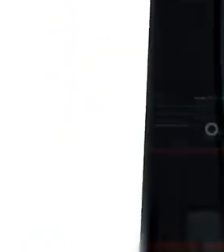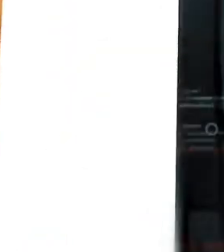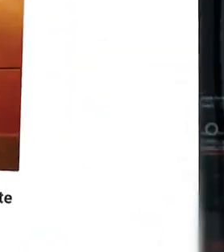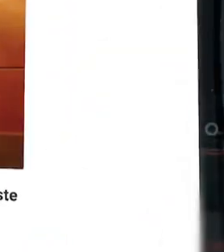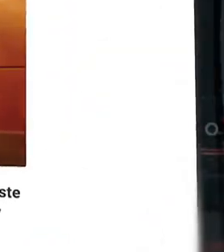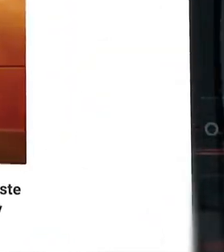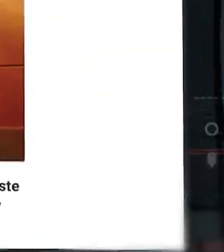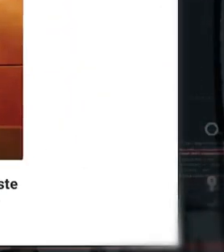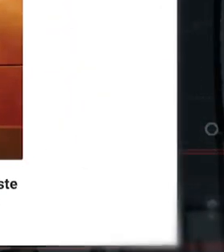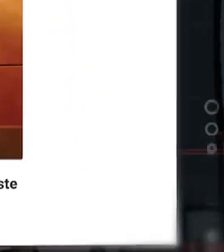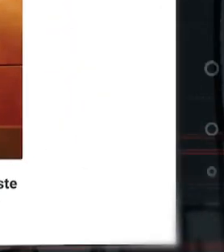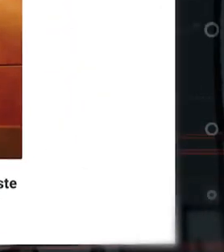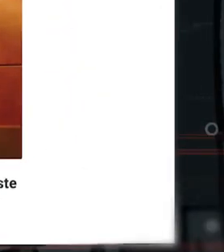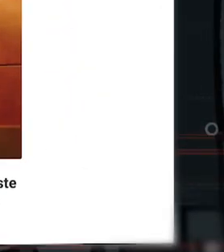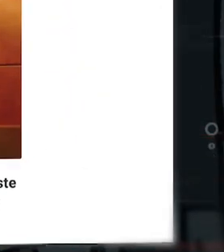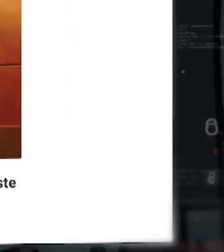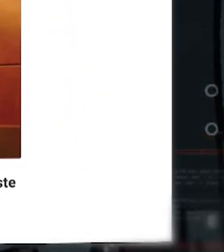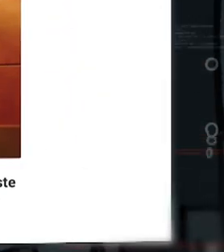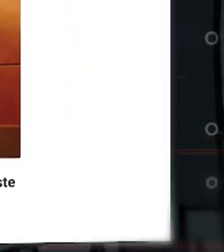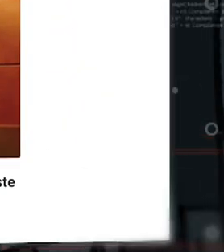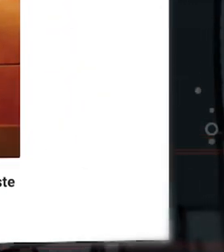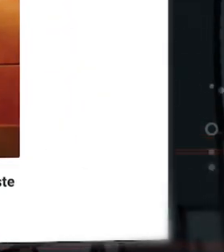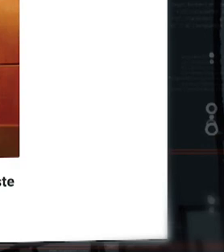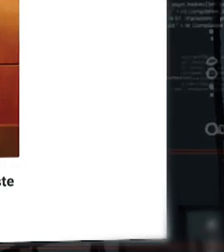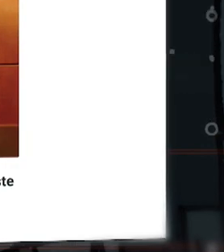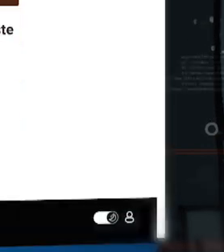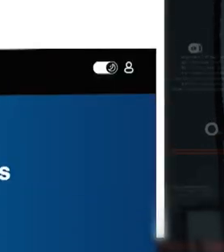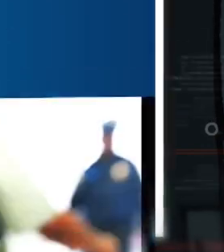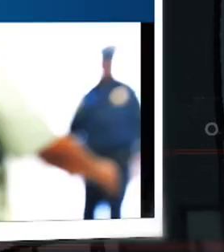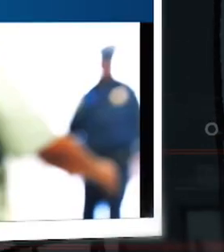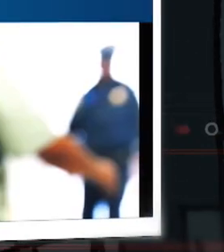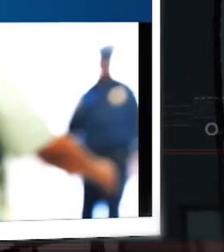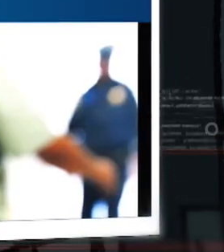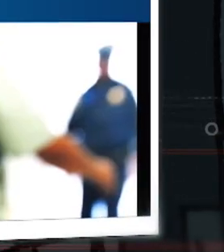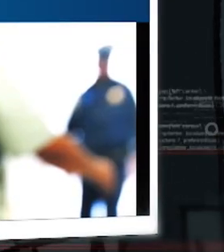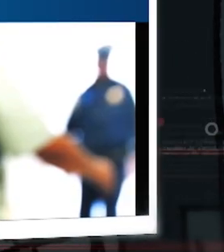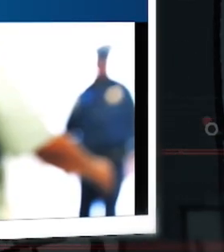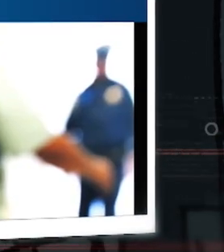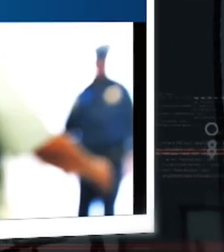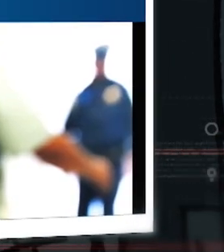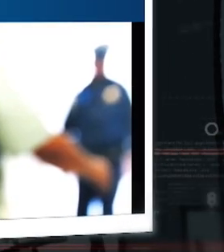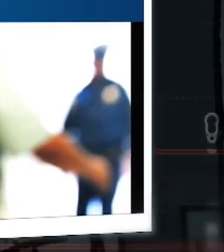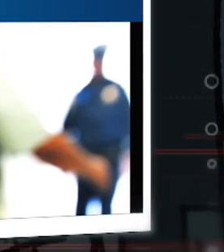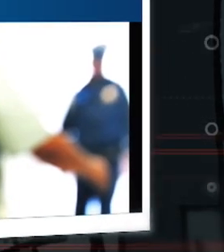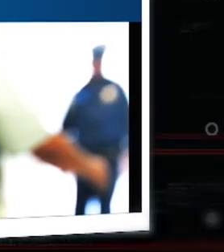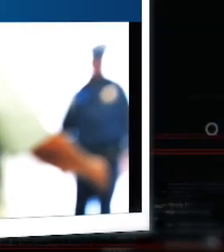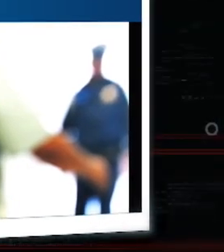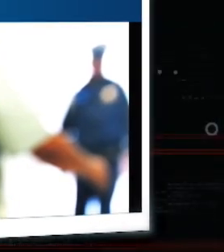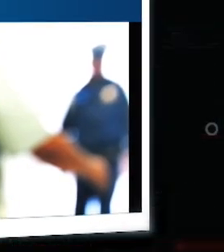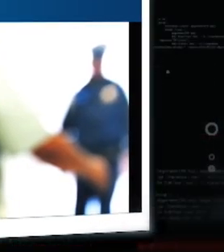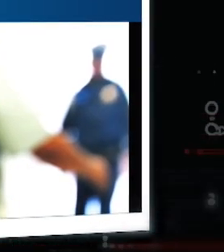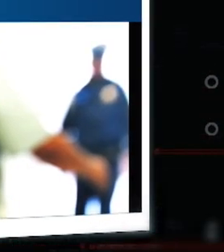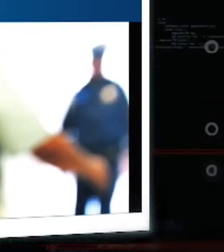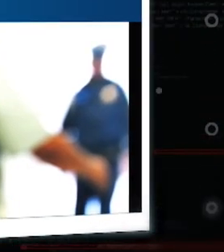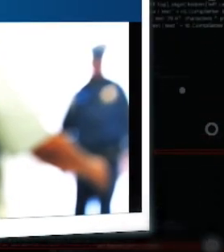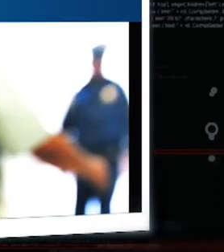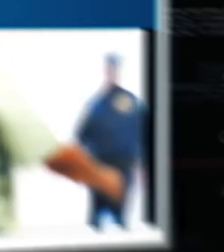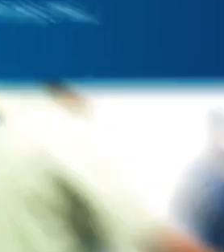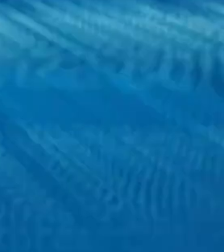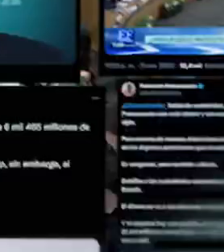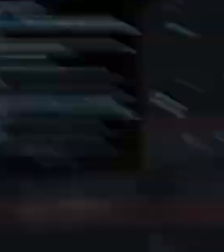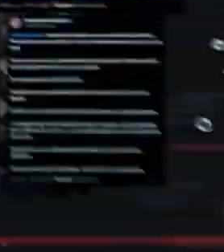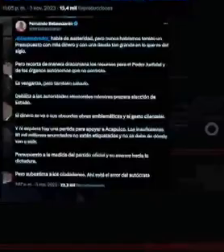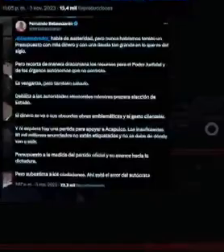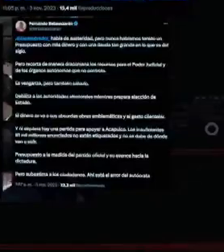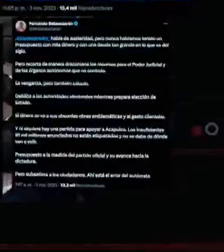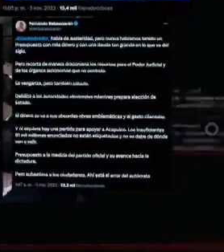4. Falso que el presupuesto sea una venganza del presidente López Obrador contra los órganos autónomos. El dictamen de presupuesto